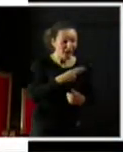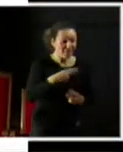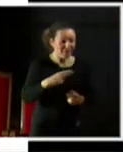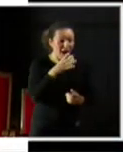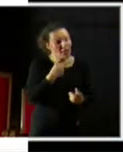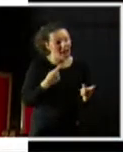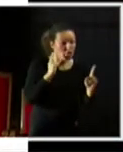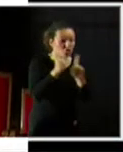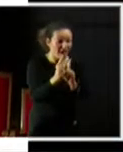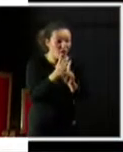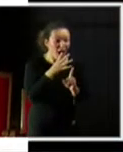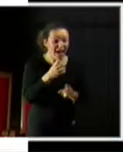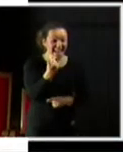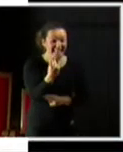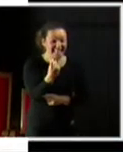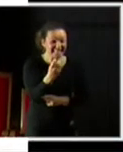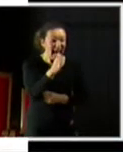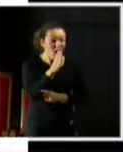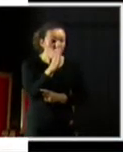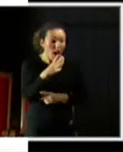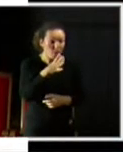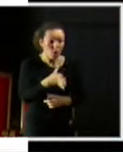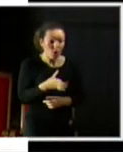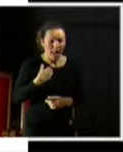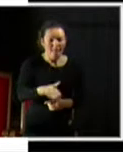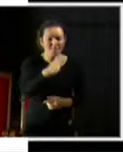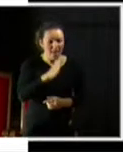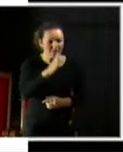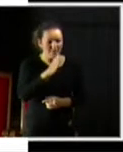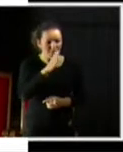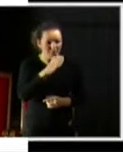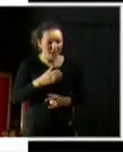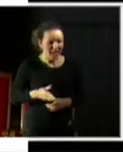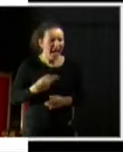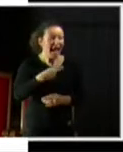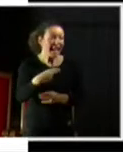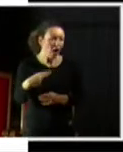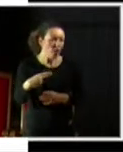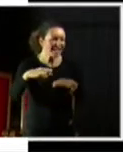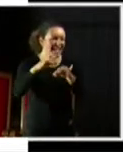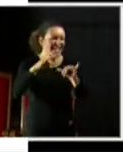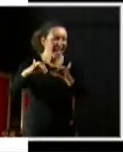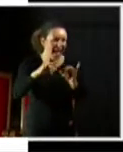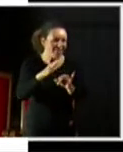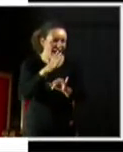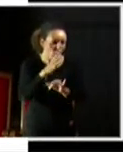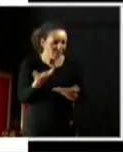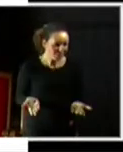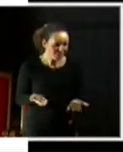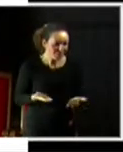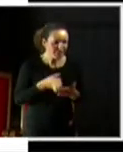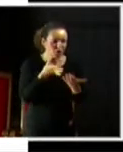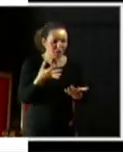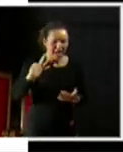ahora el pelo que tiene que retener mucha agua está continuamente bebiendo y la orina que expulsa es muy escasa y tiene